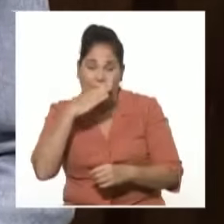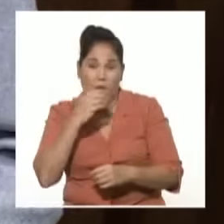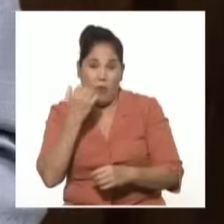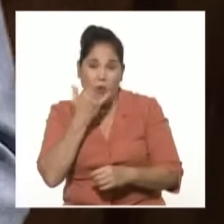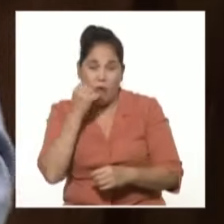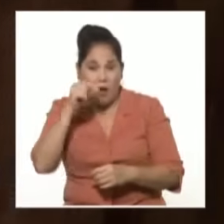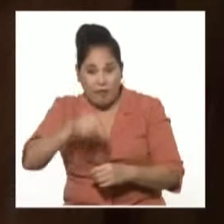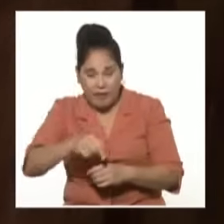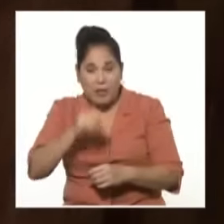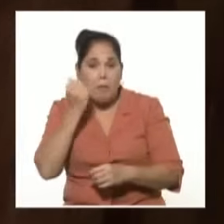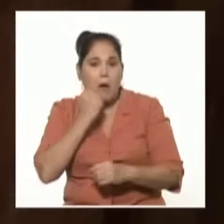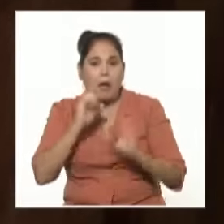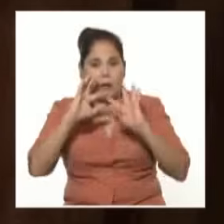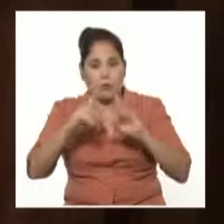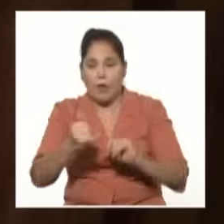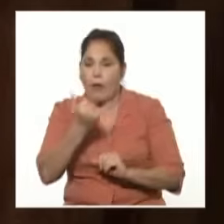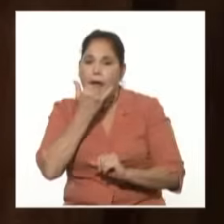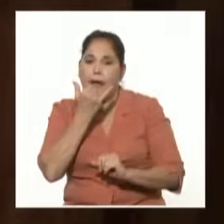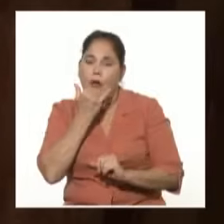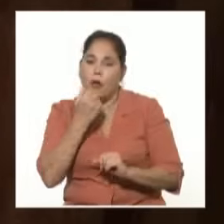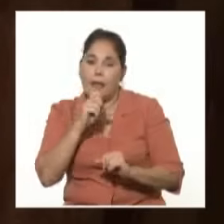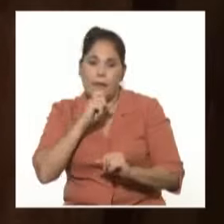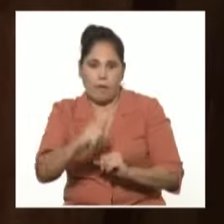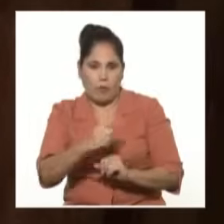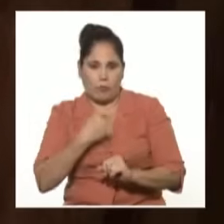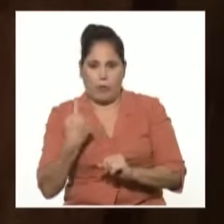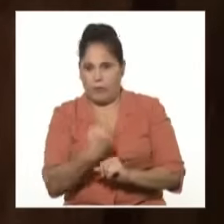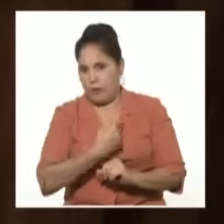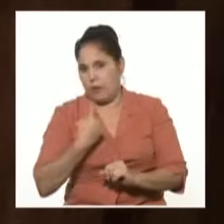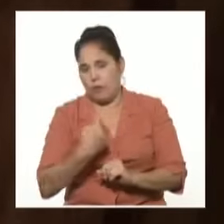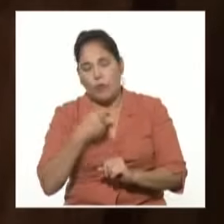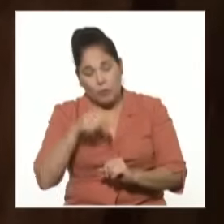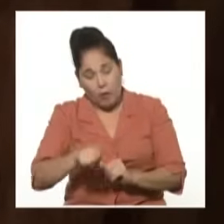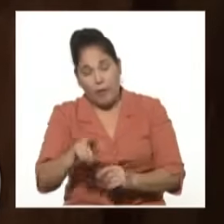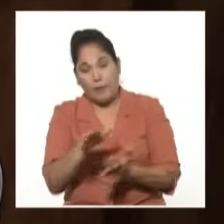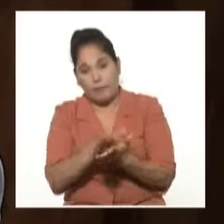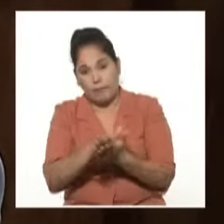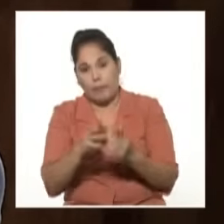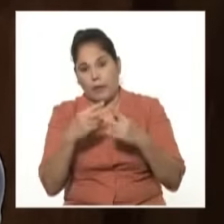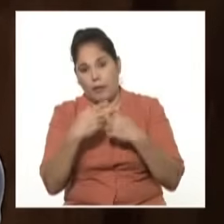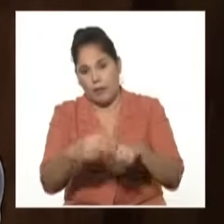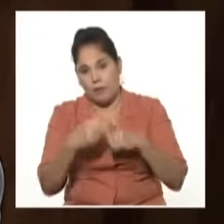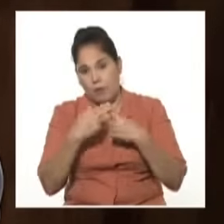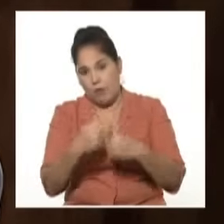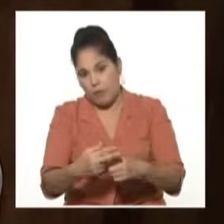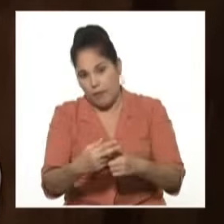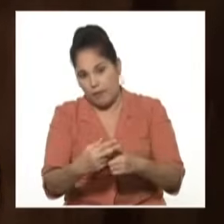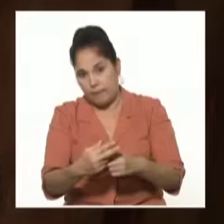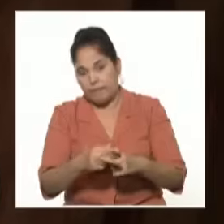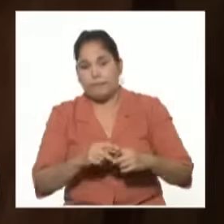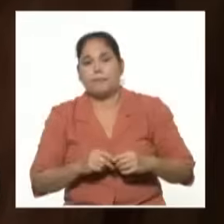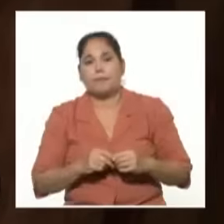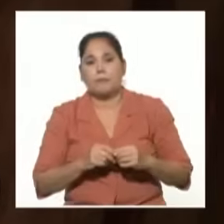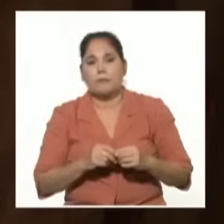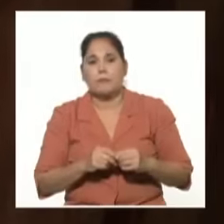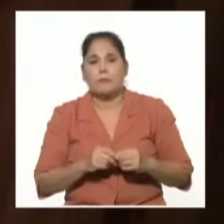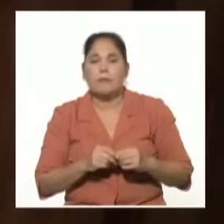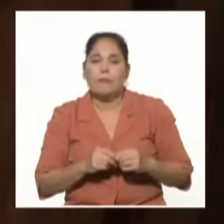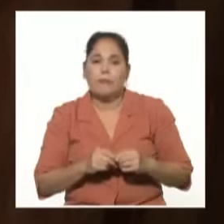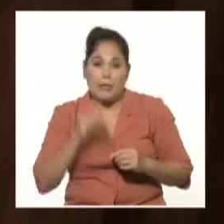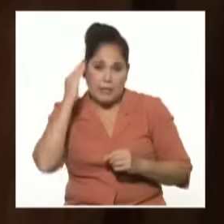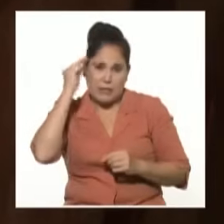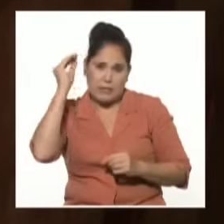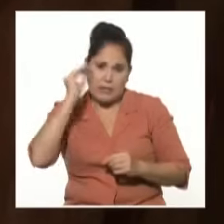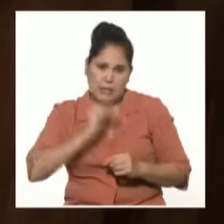como resultado de errores e insuficiencias que están por resolverse todavía. Sería irresponsable negar esa realidad